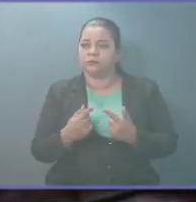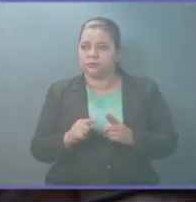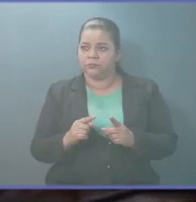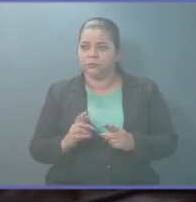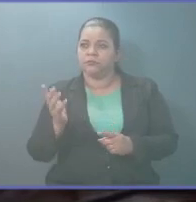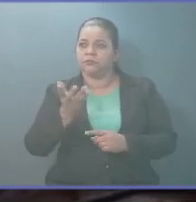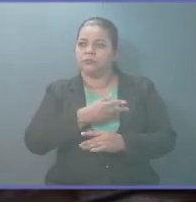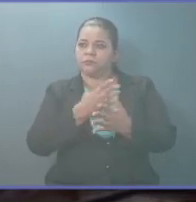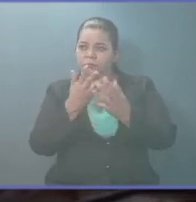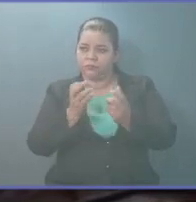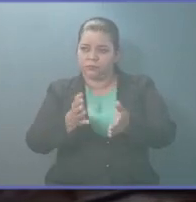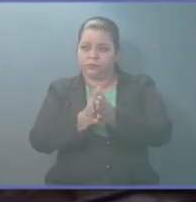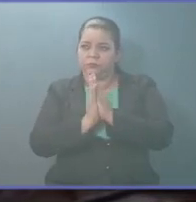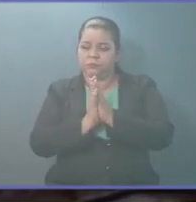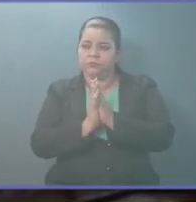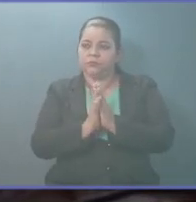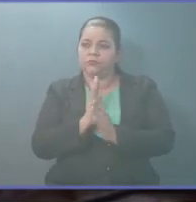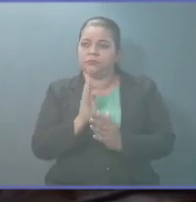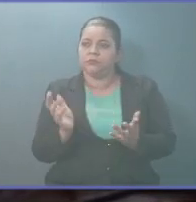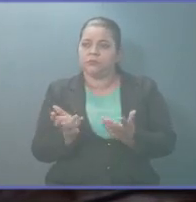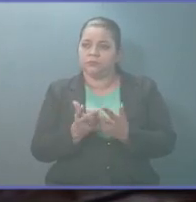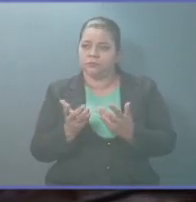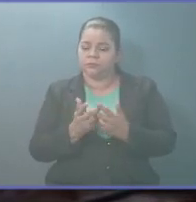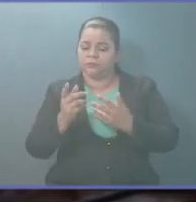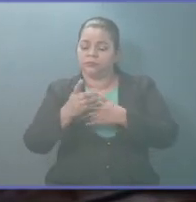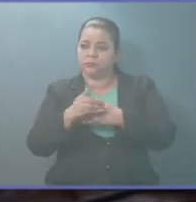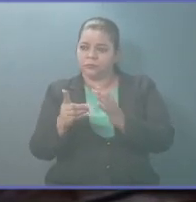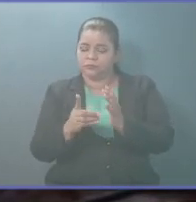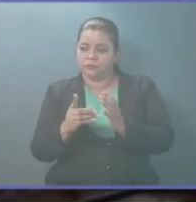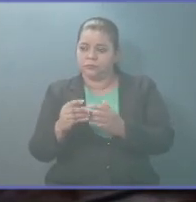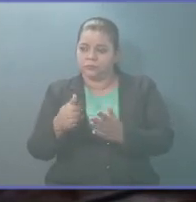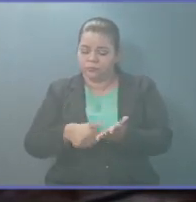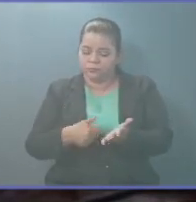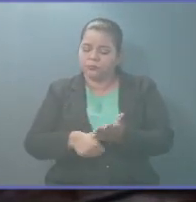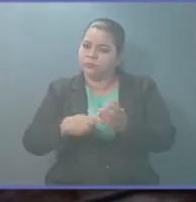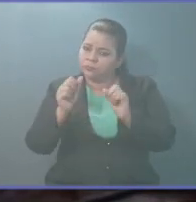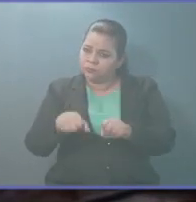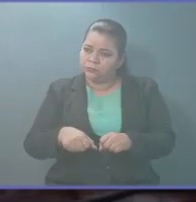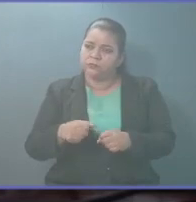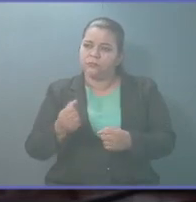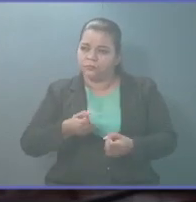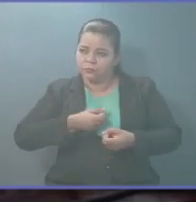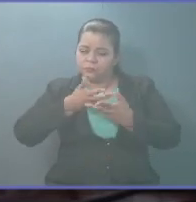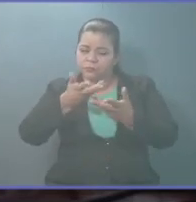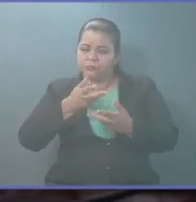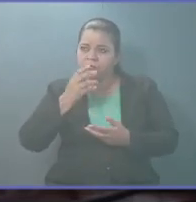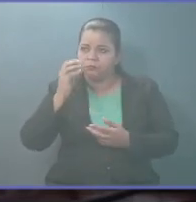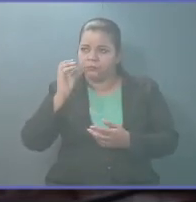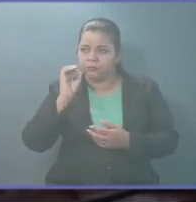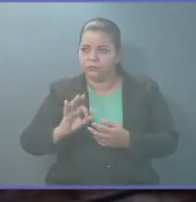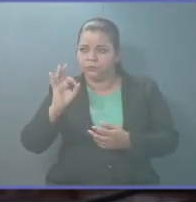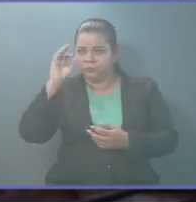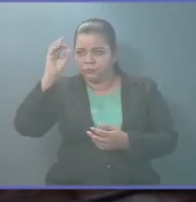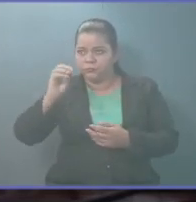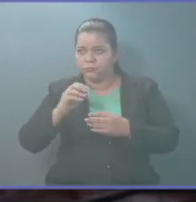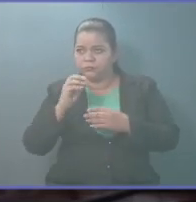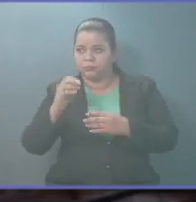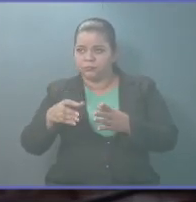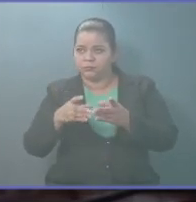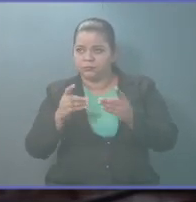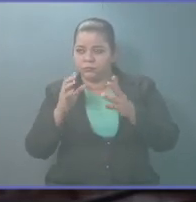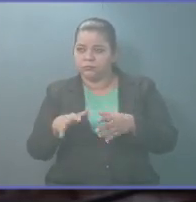mis colegas abogados que pudieran tomar la palabra para que tomemos la mejor decisión, porque esta es una parte